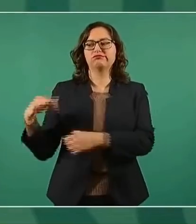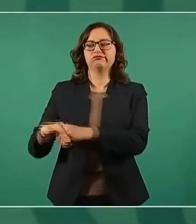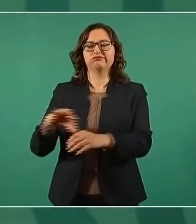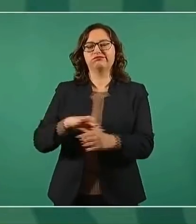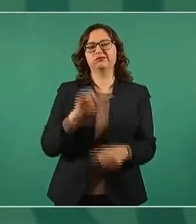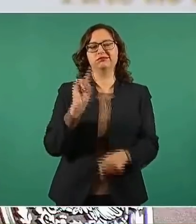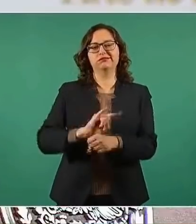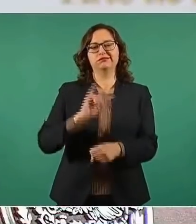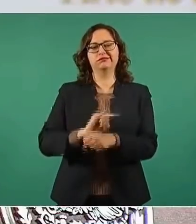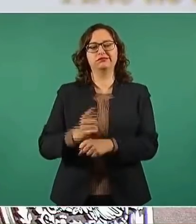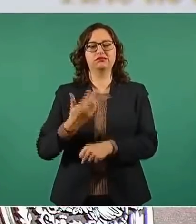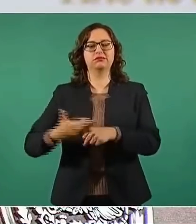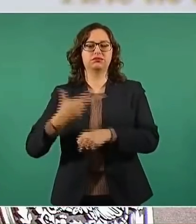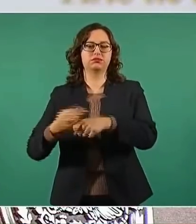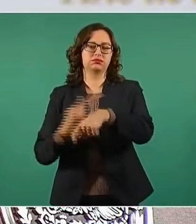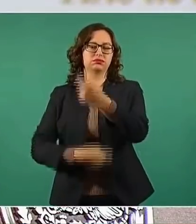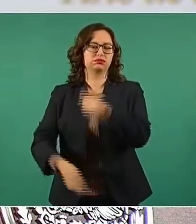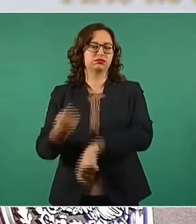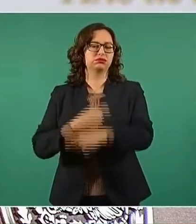Entonces,